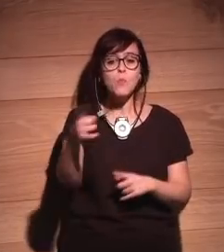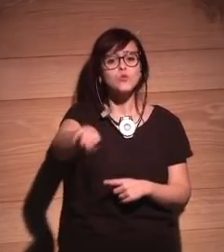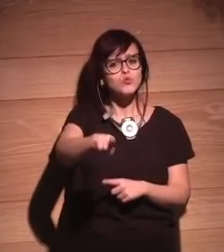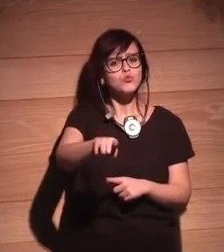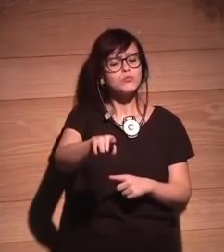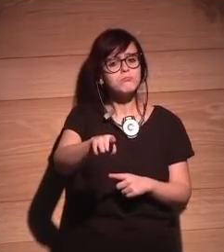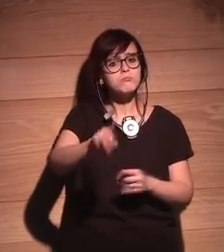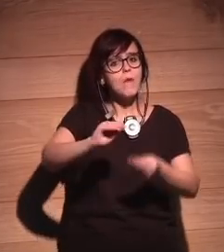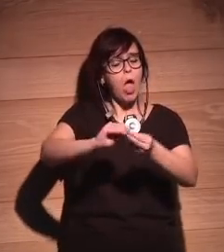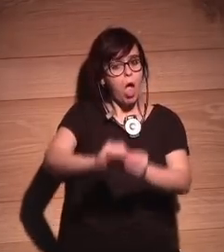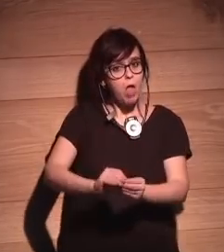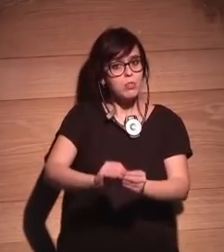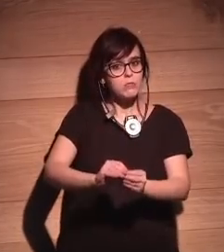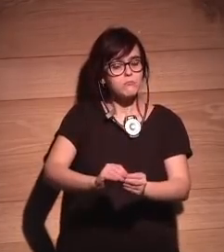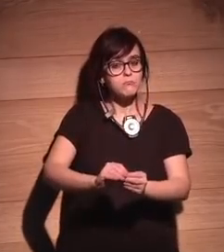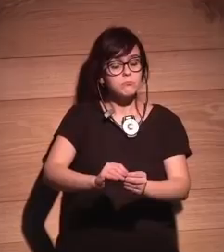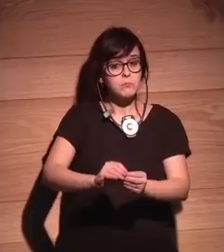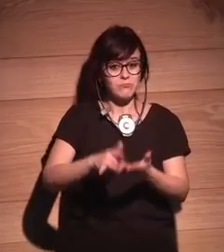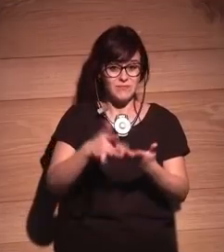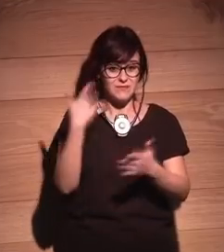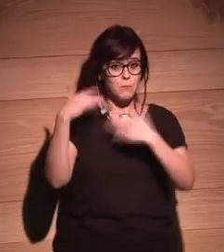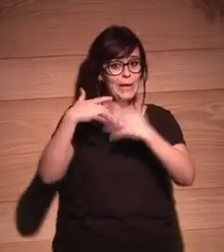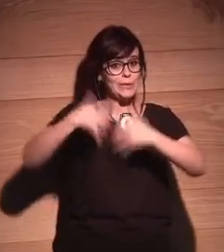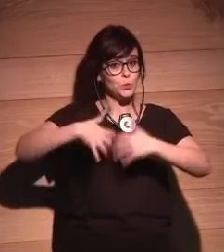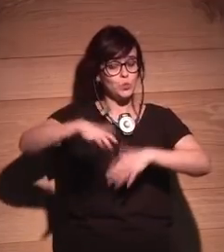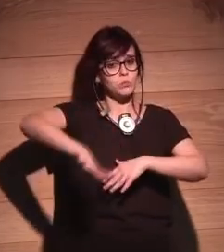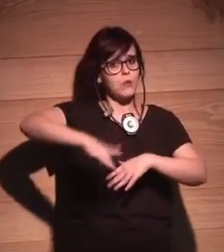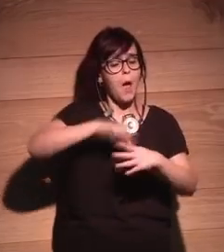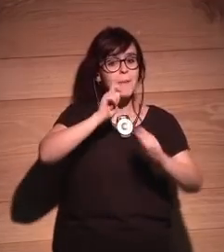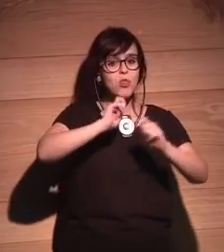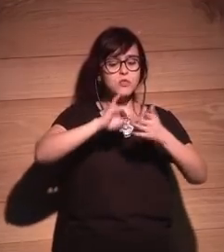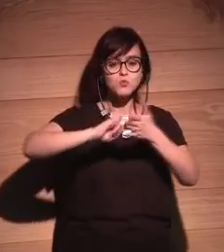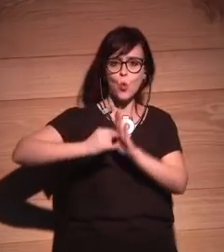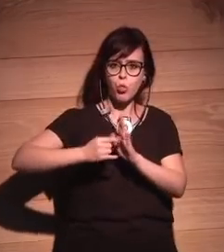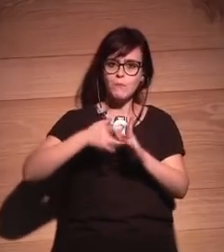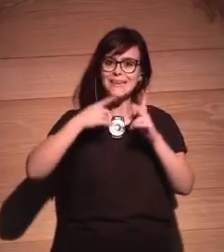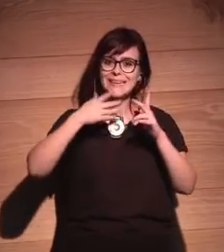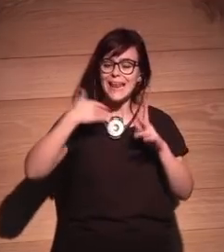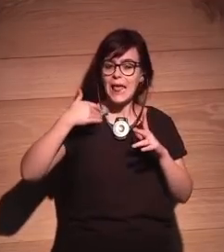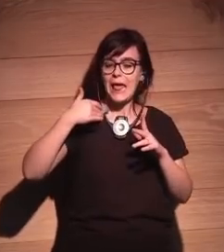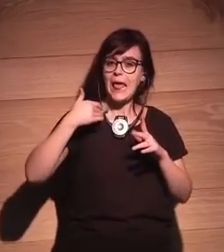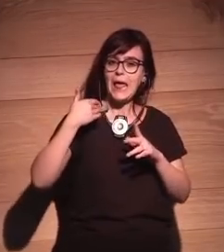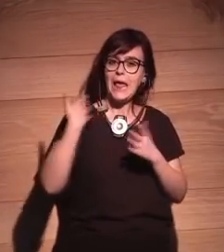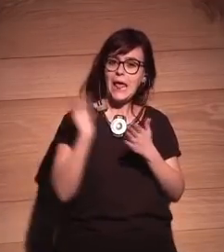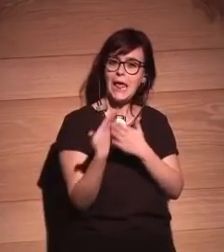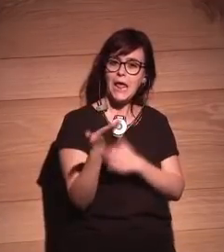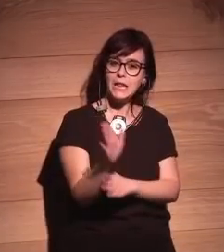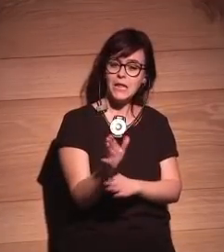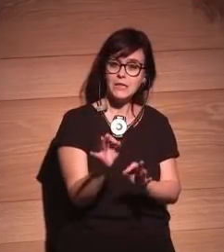vosotros hacéis, y como otros en la industria, un periodismo de soluciones que busca también la